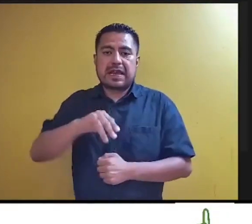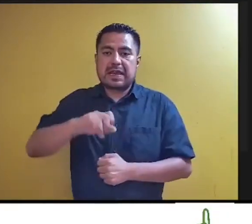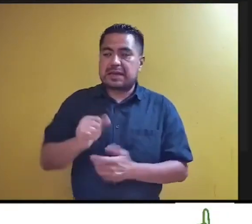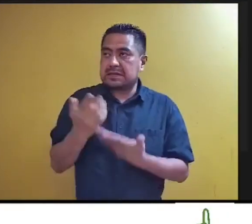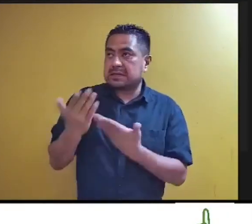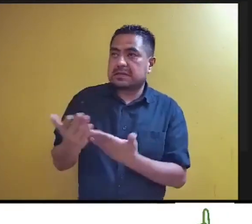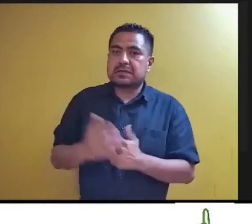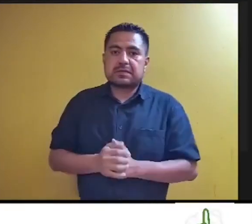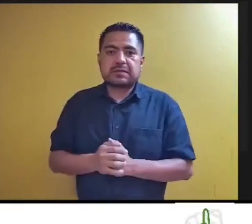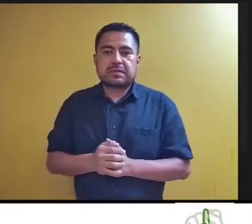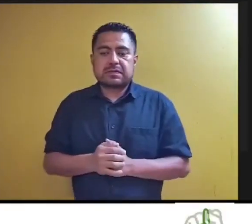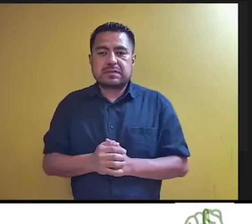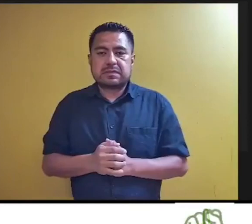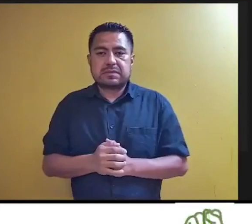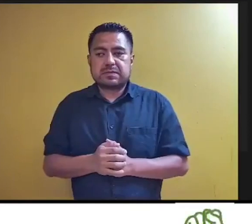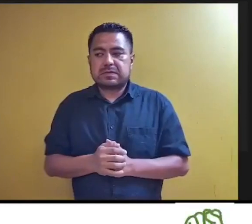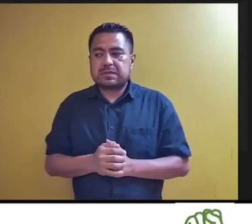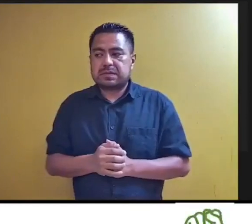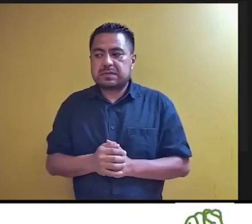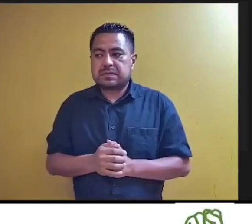Betancur Salgado.